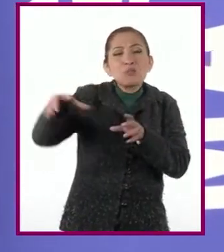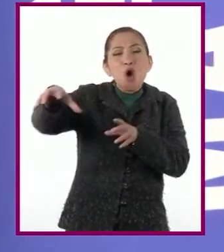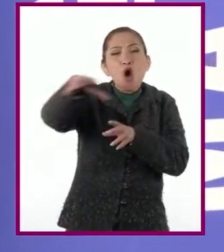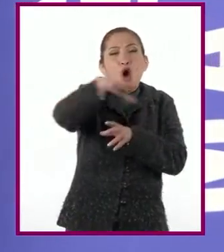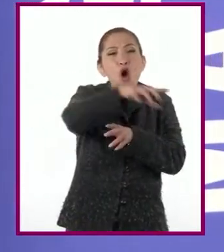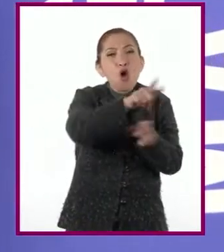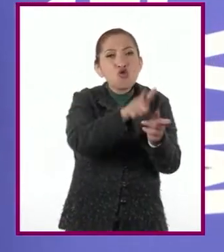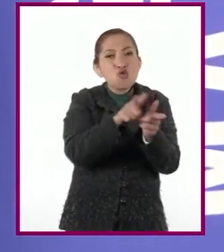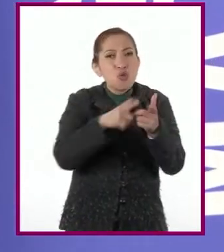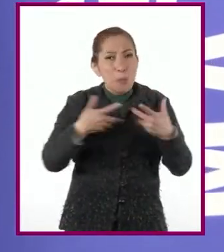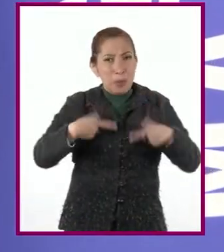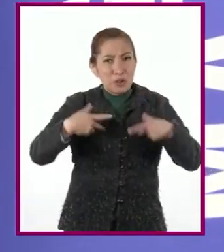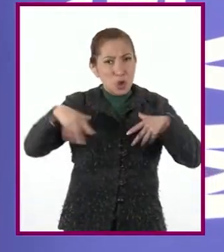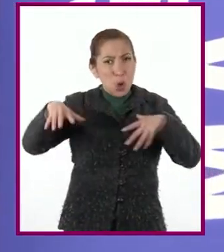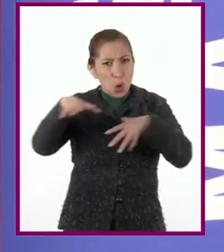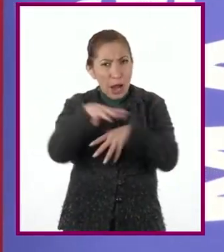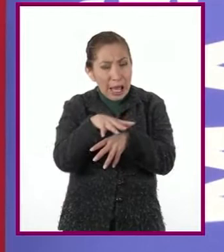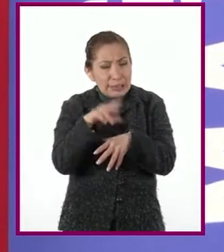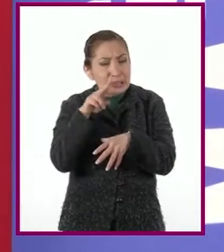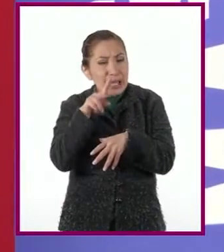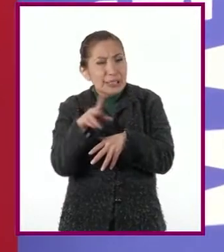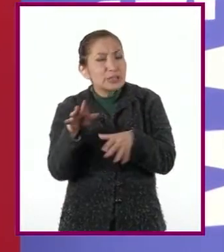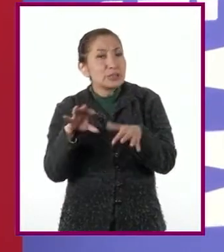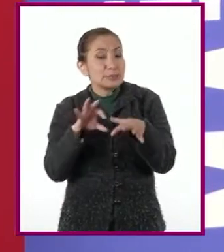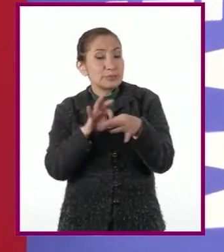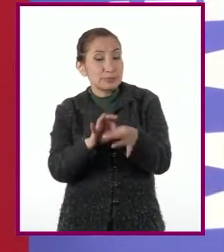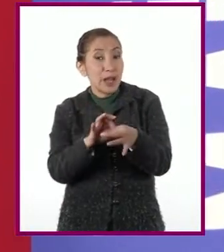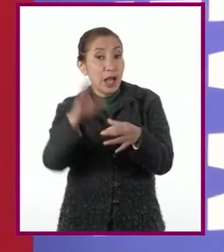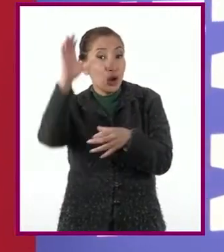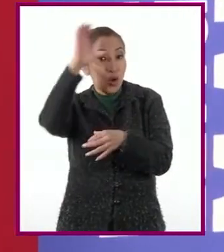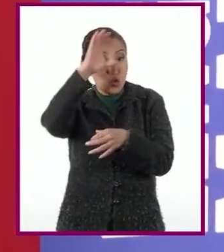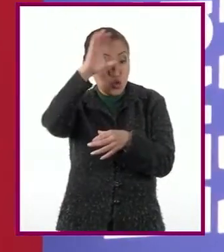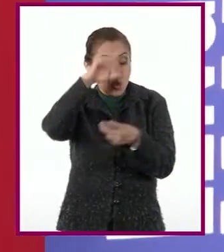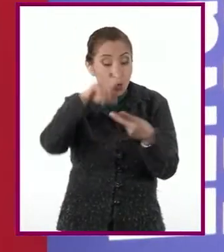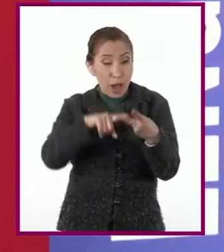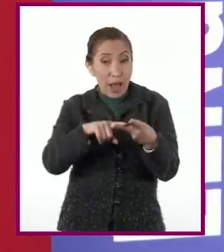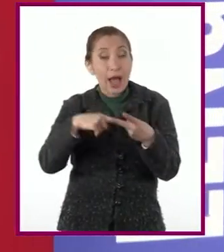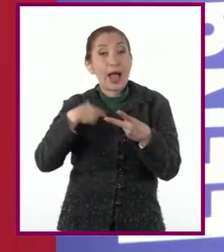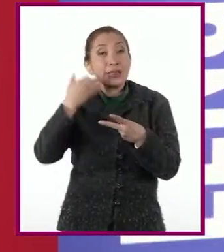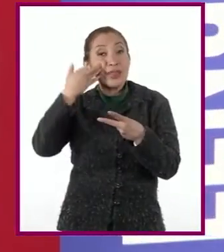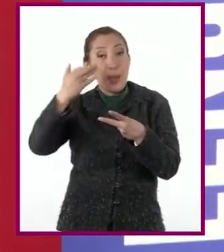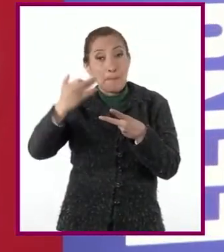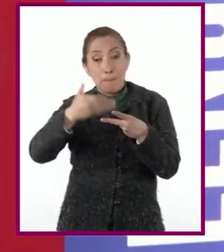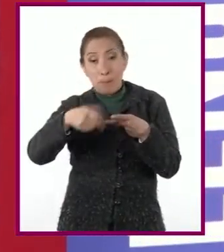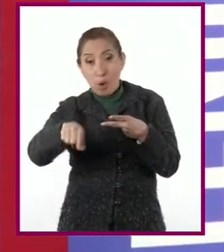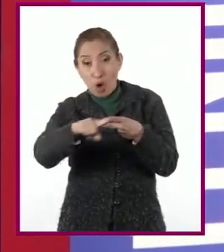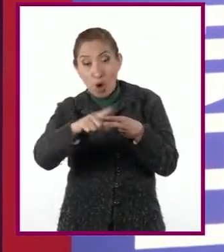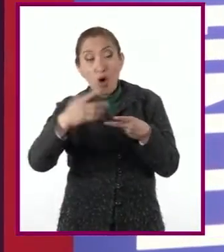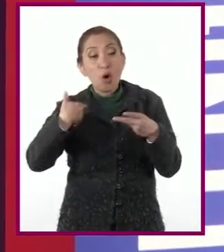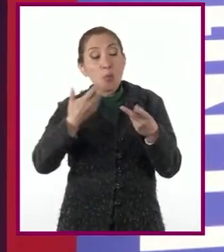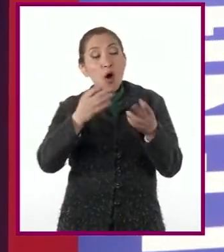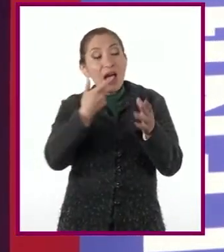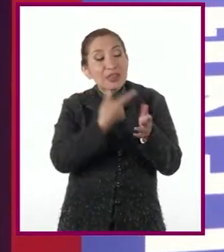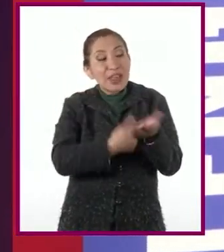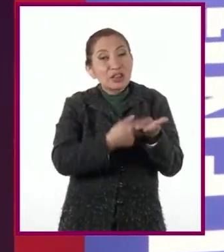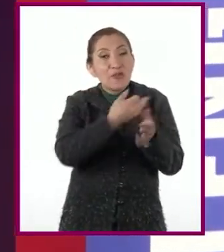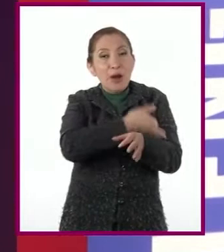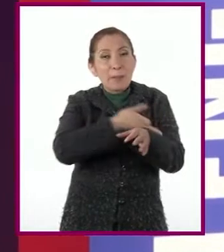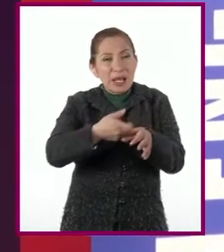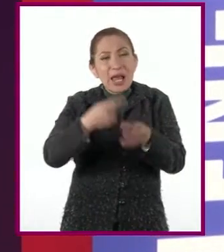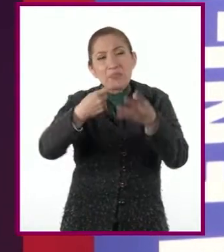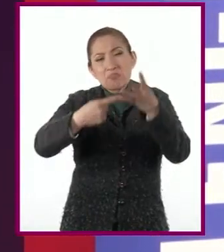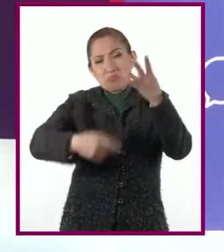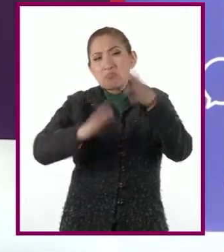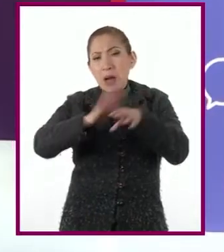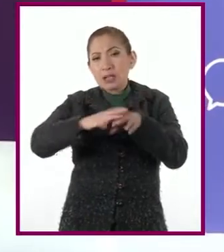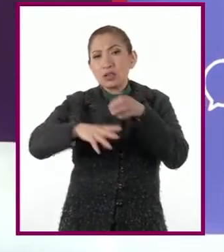a un grupo de individuos y están relacionadas a la cultura, la época, la estructura familiar y otros